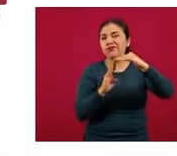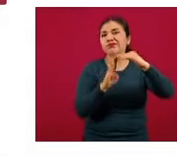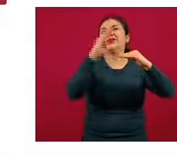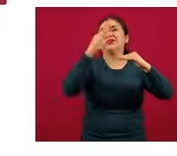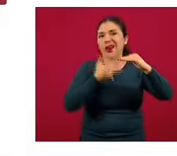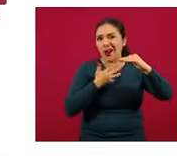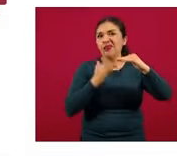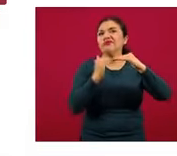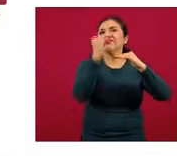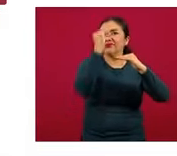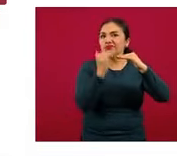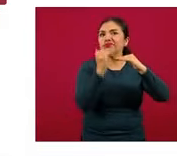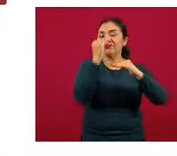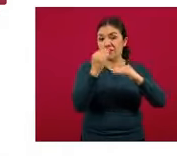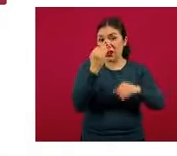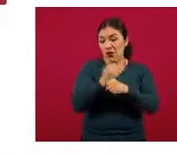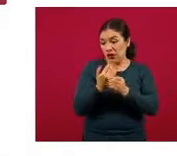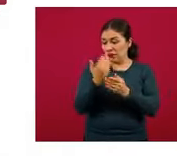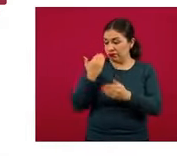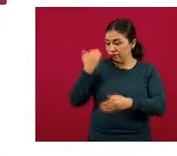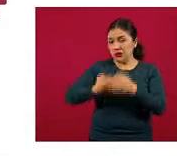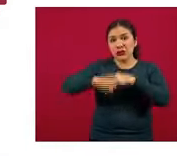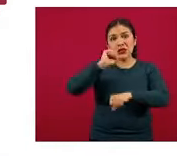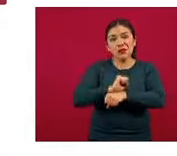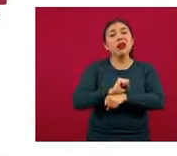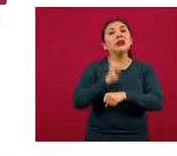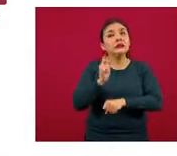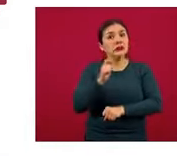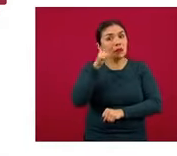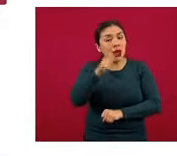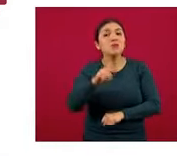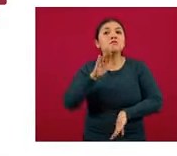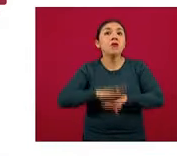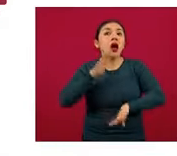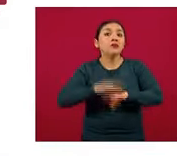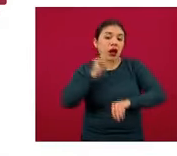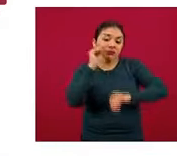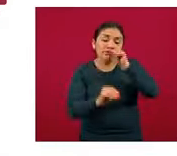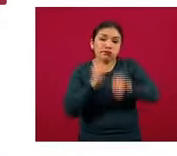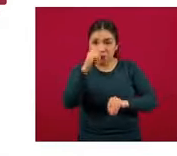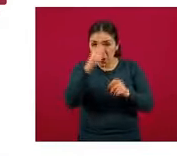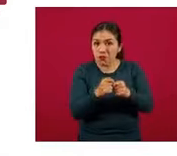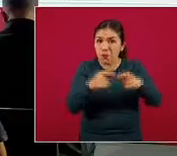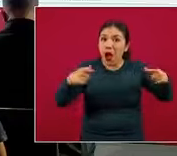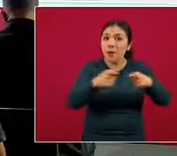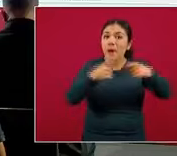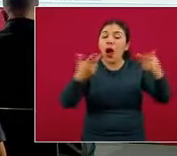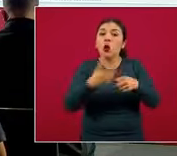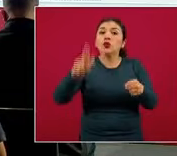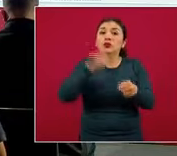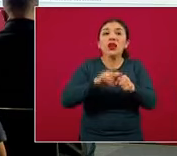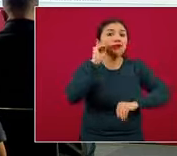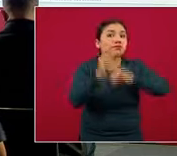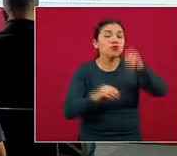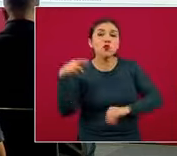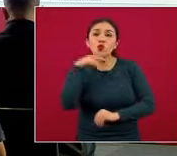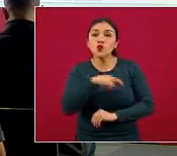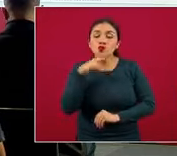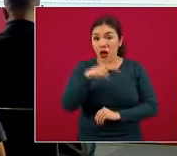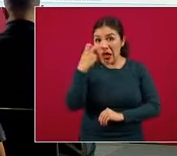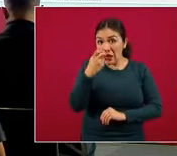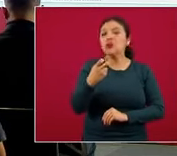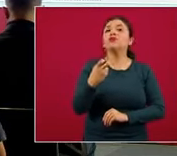llevado en las últimas semanas a incrementar sus trabajos de reconversión y expansión hospitalaria, lo cual